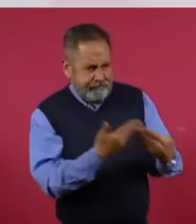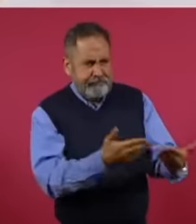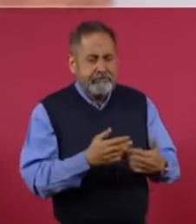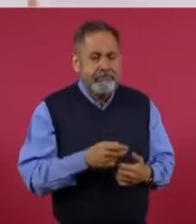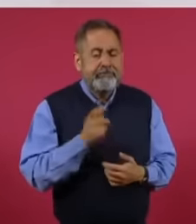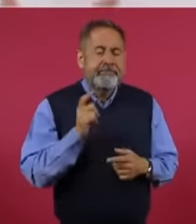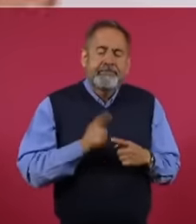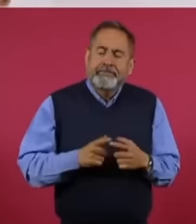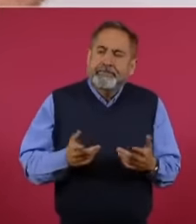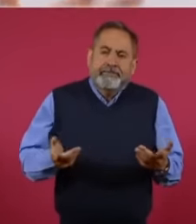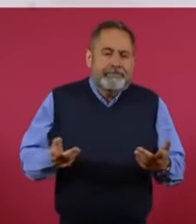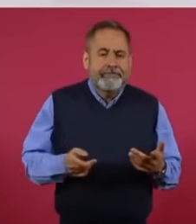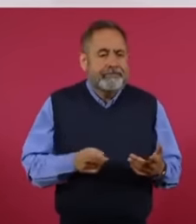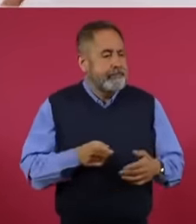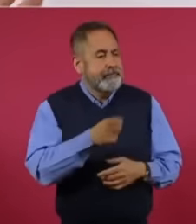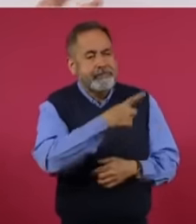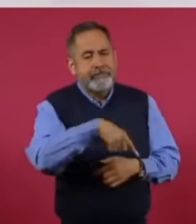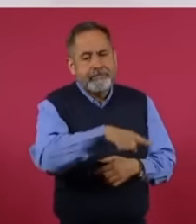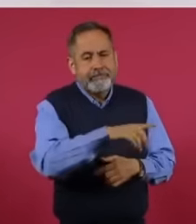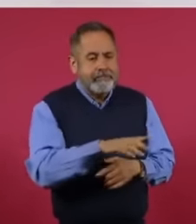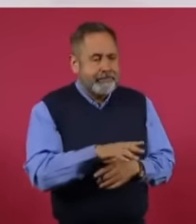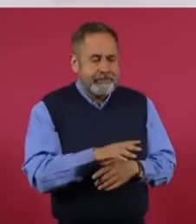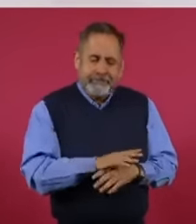es que ya